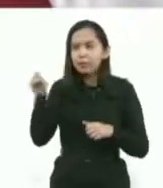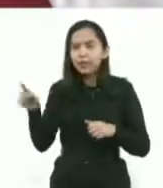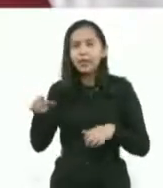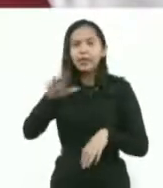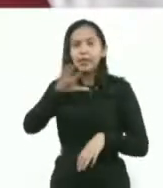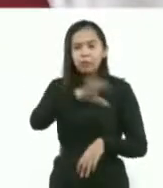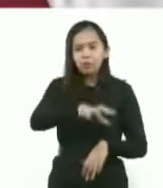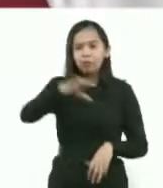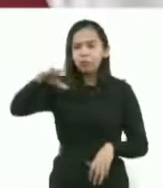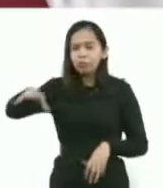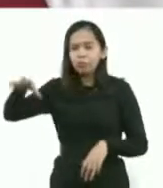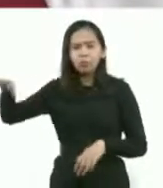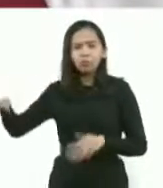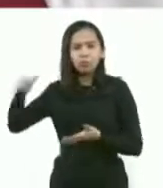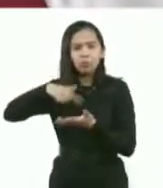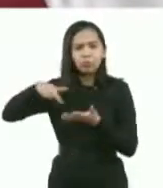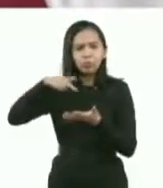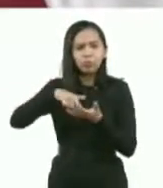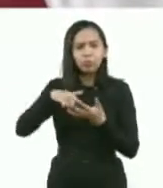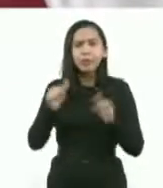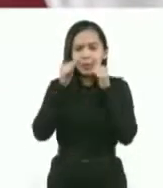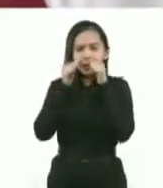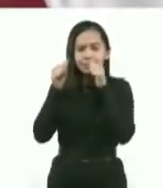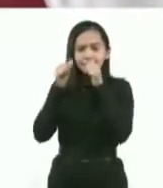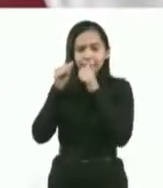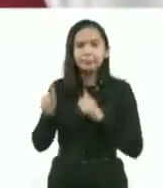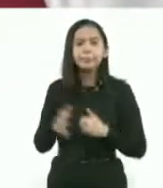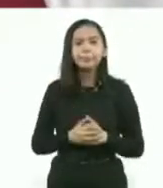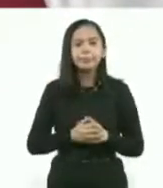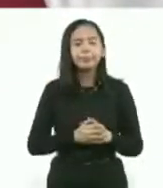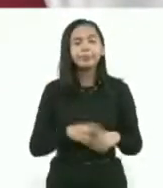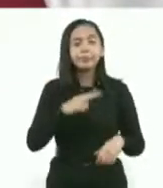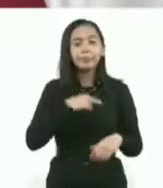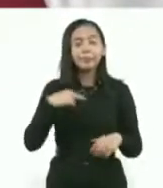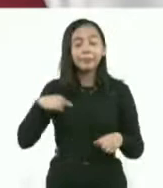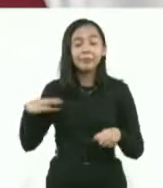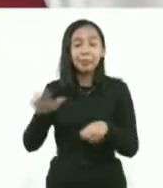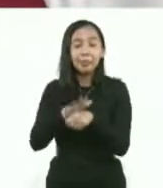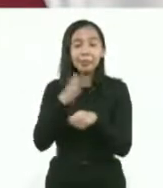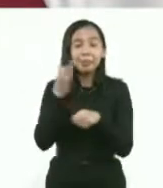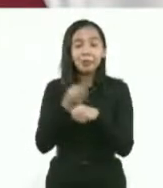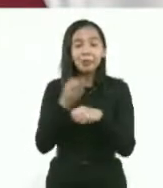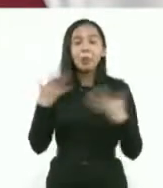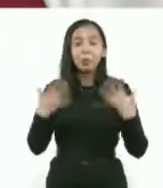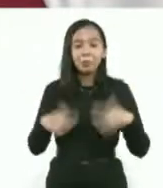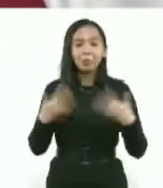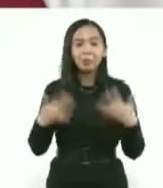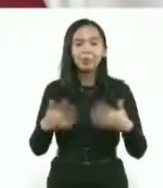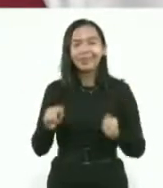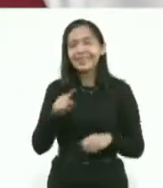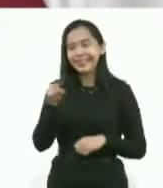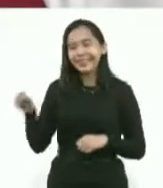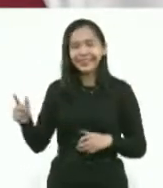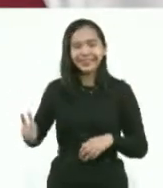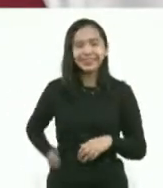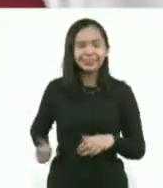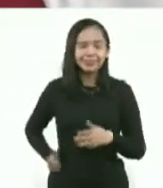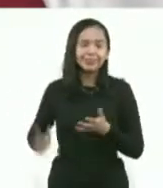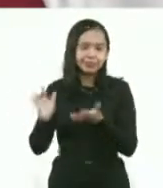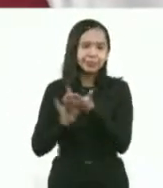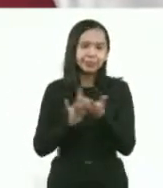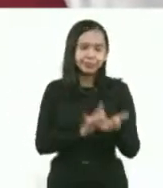La verdad es que es un sistema mucho más eficiente que el que podemos tener nosotros y el apoyo del gobierno de la ciudad ha